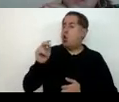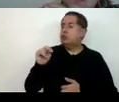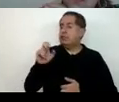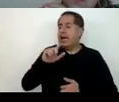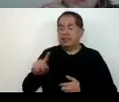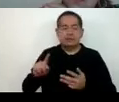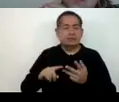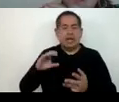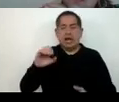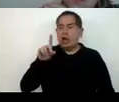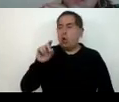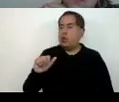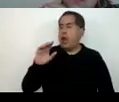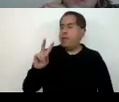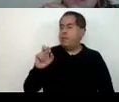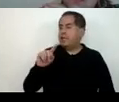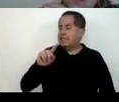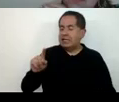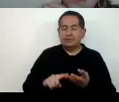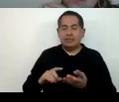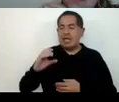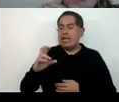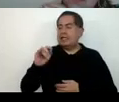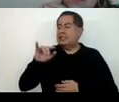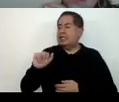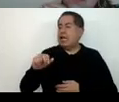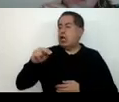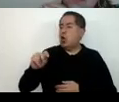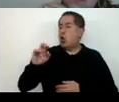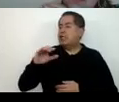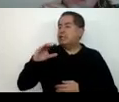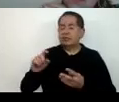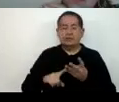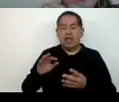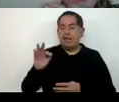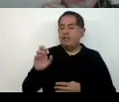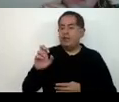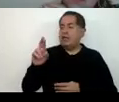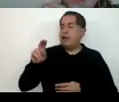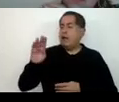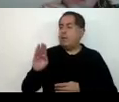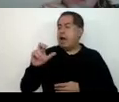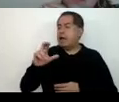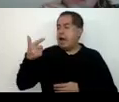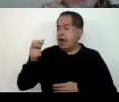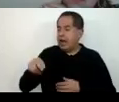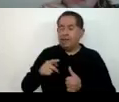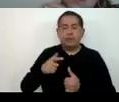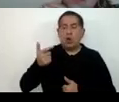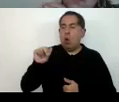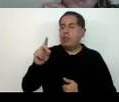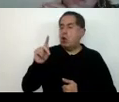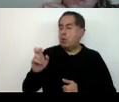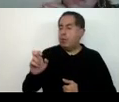Claudia Iris Vázquez, Cristina Torices, Fernando Barragán, Guadalupe Aguilar,